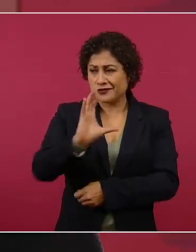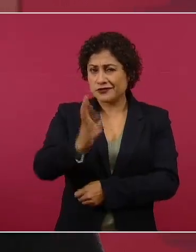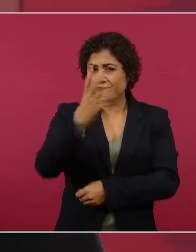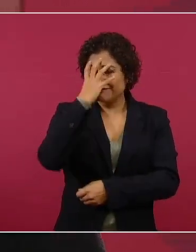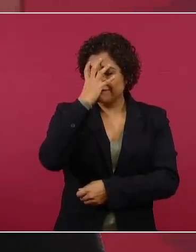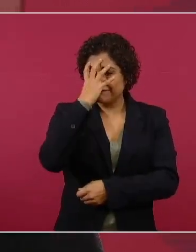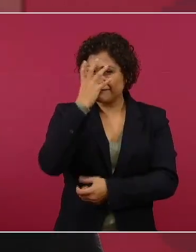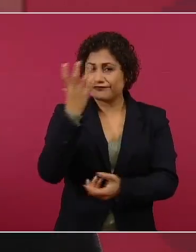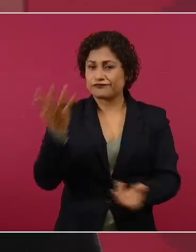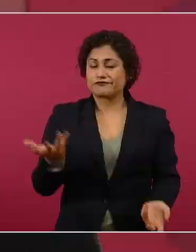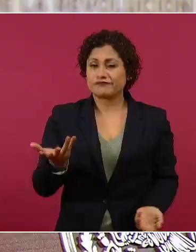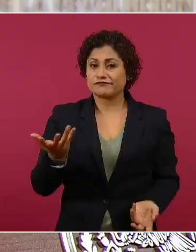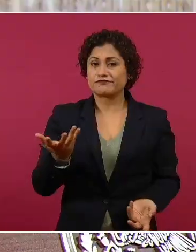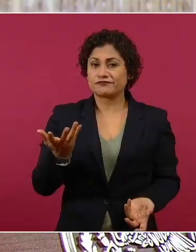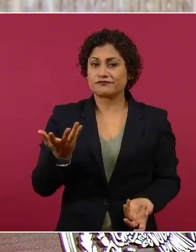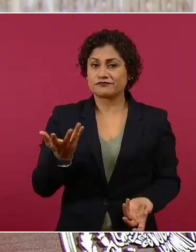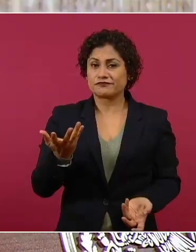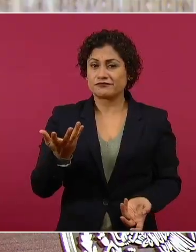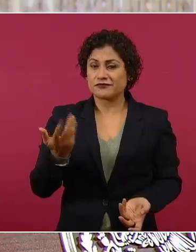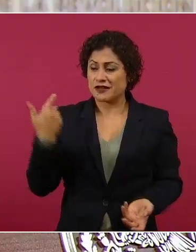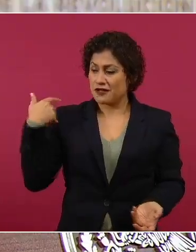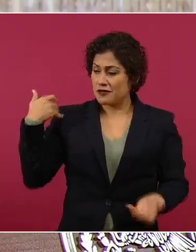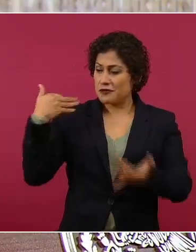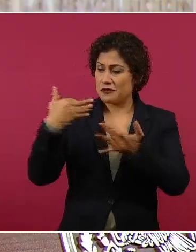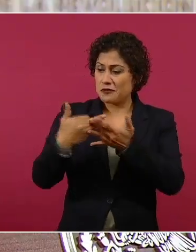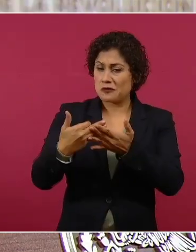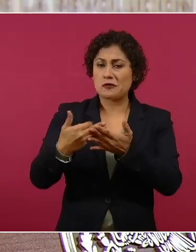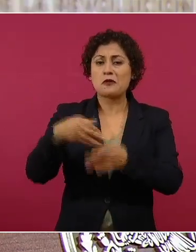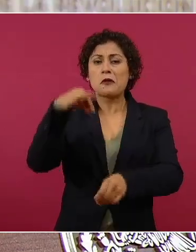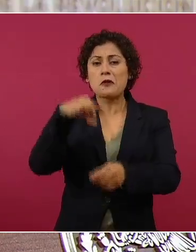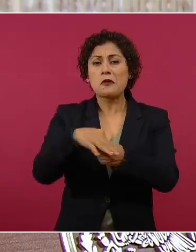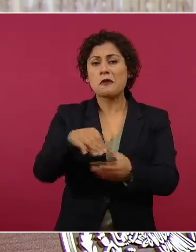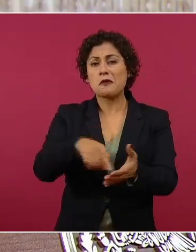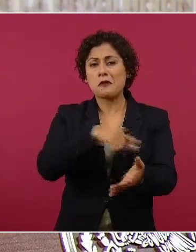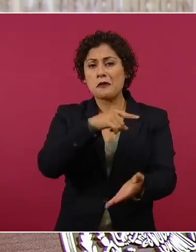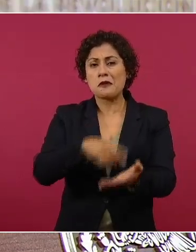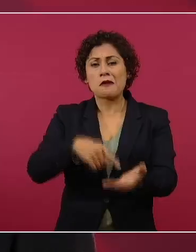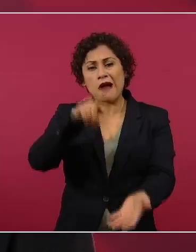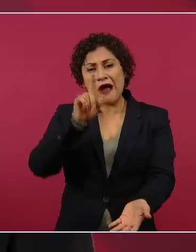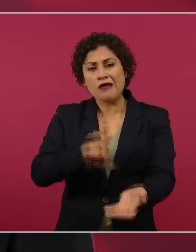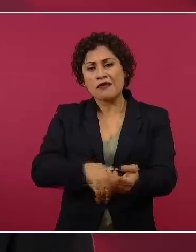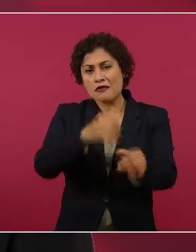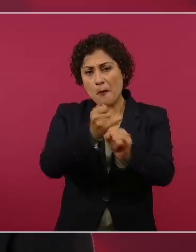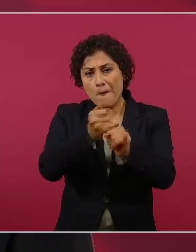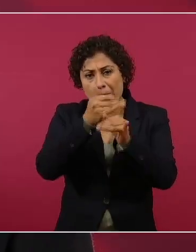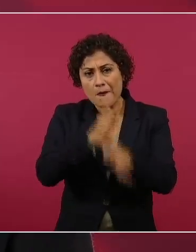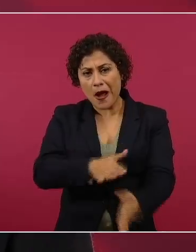lo que han significado los fraudes electorales en nuestro país.